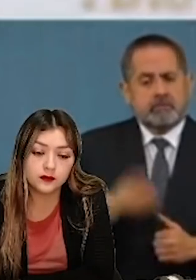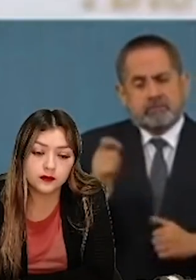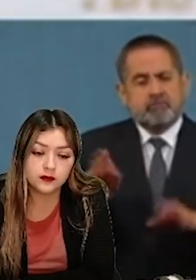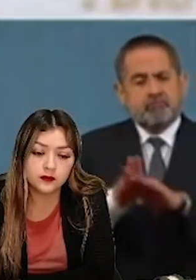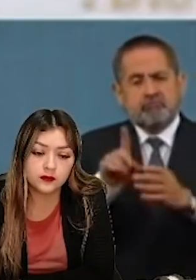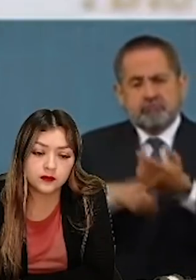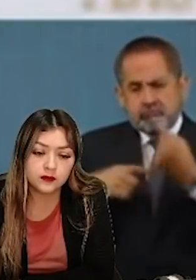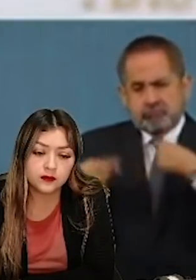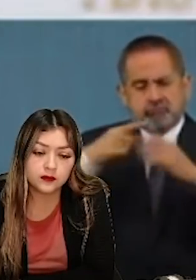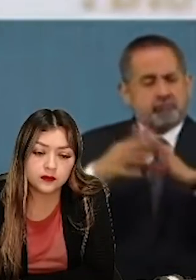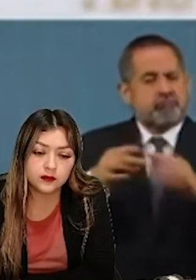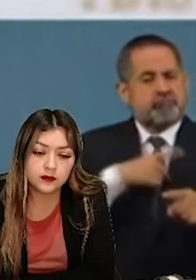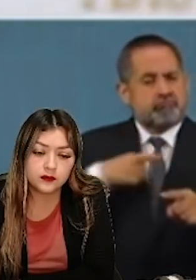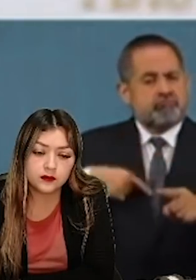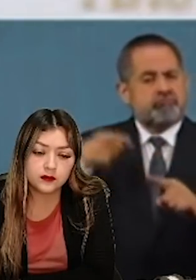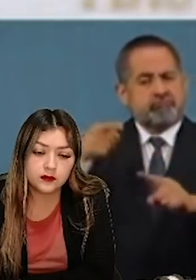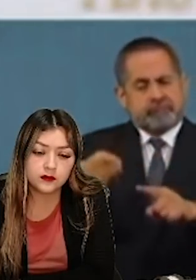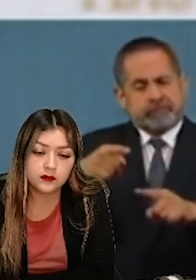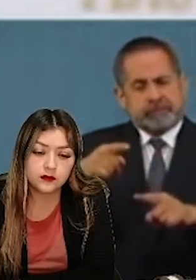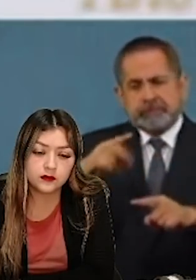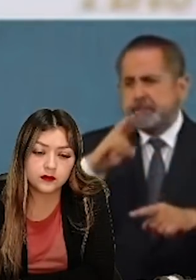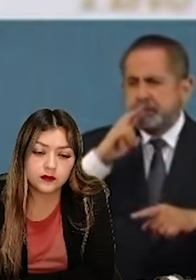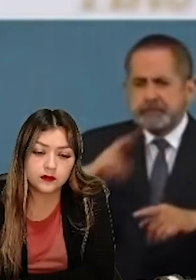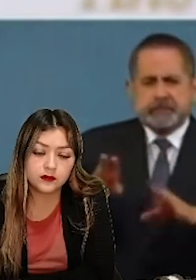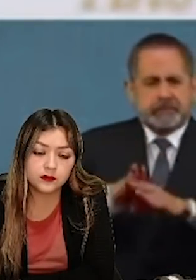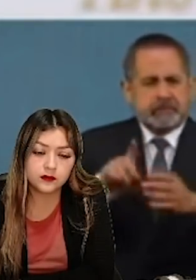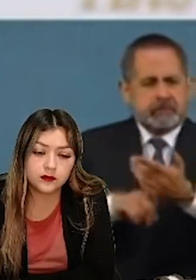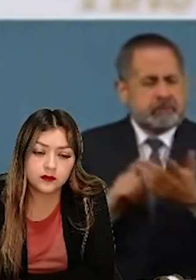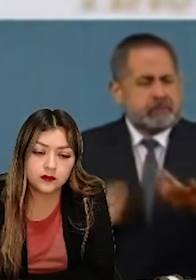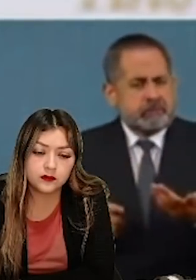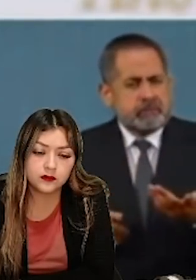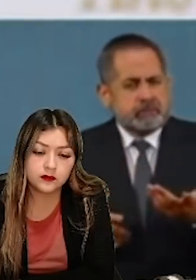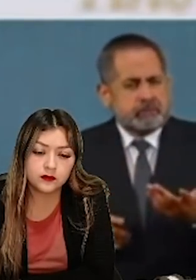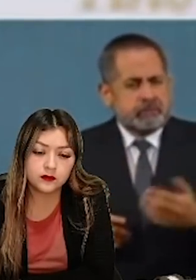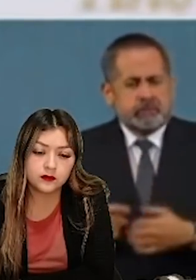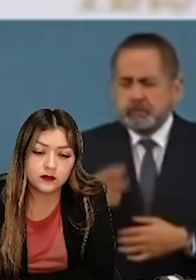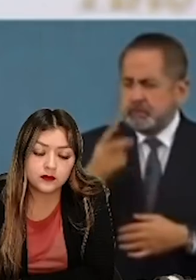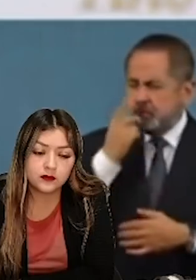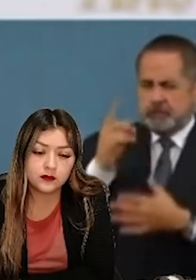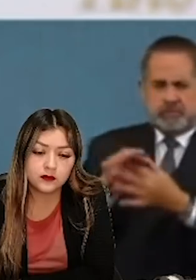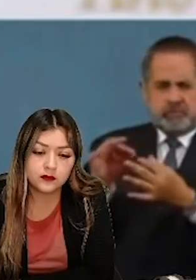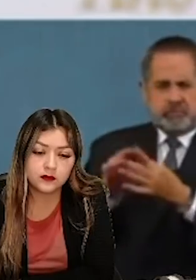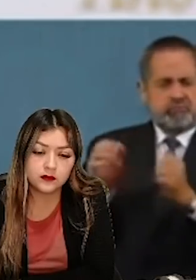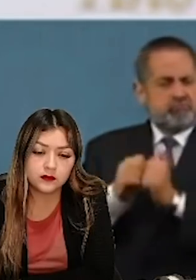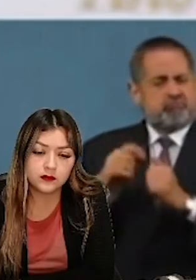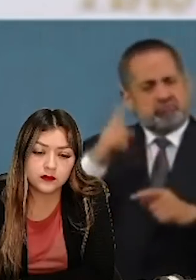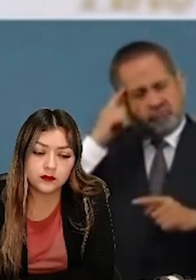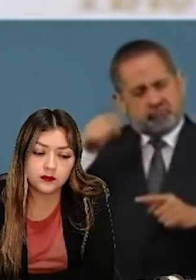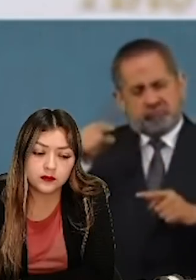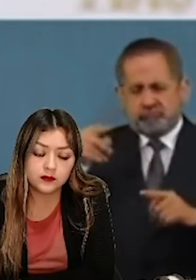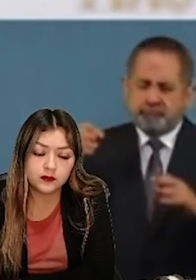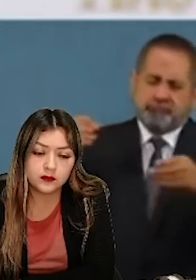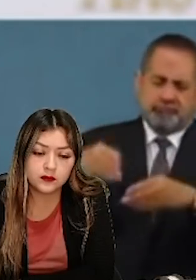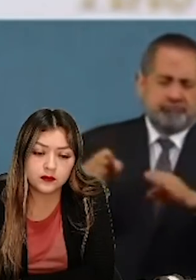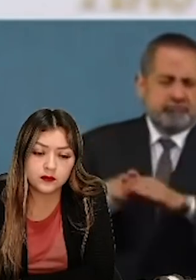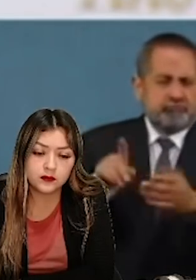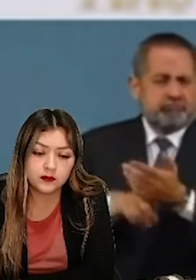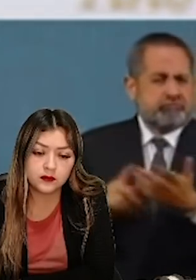esta instancia debe responder, si se hizo una denuncia, con toda la formalidad